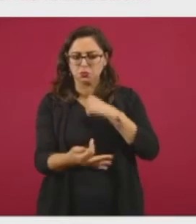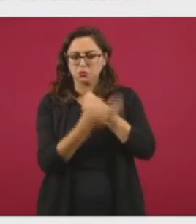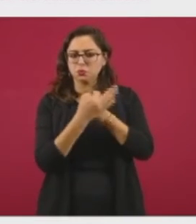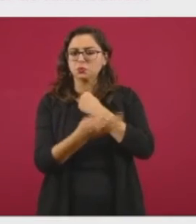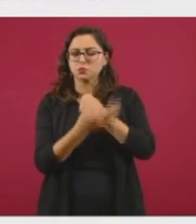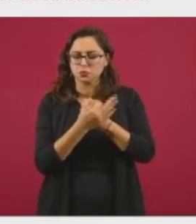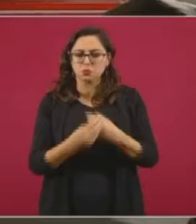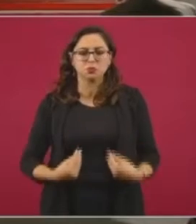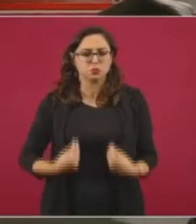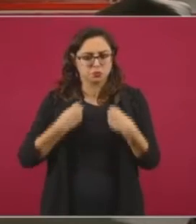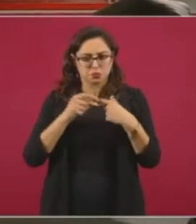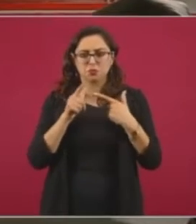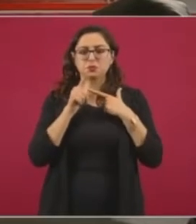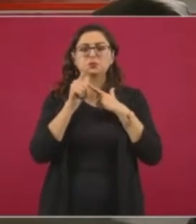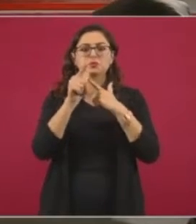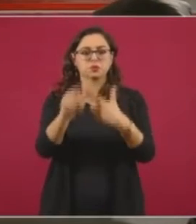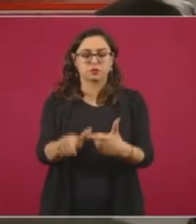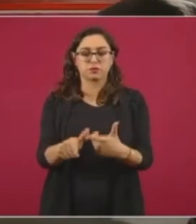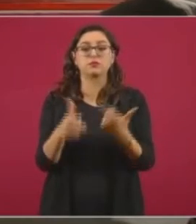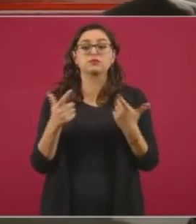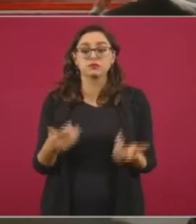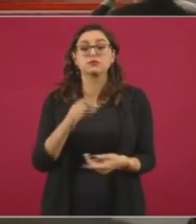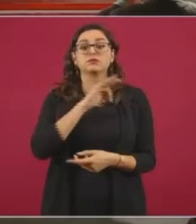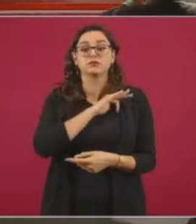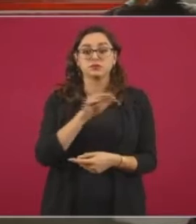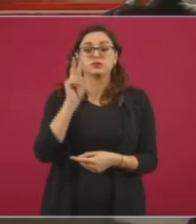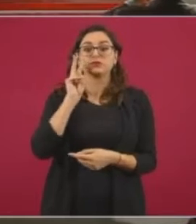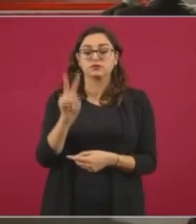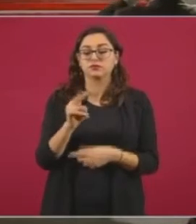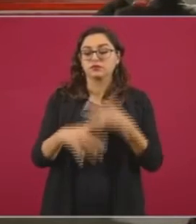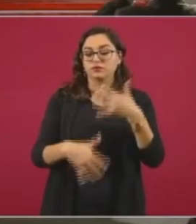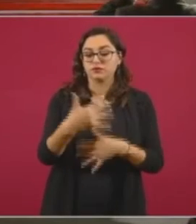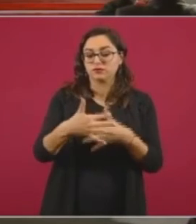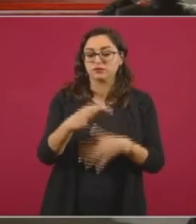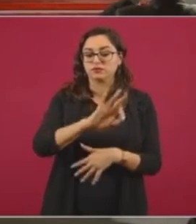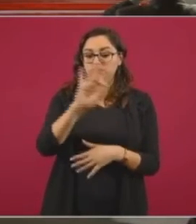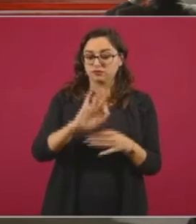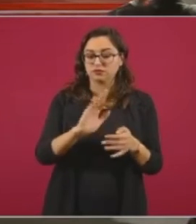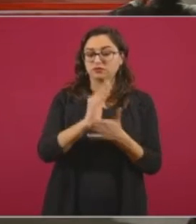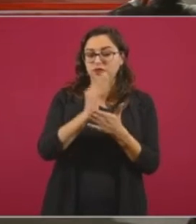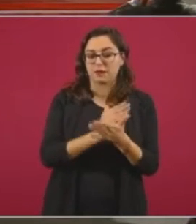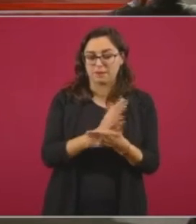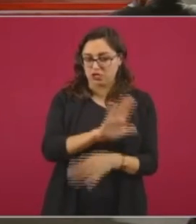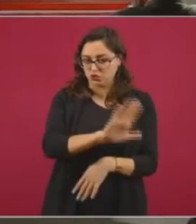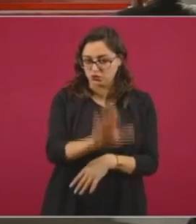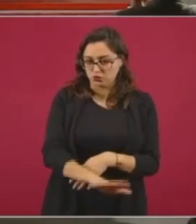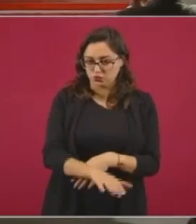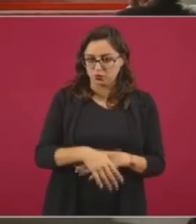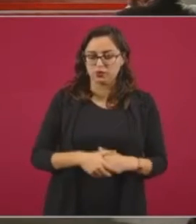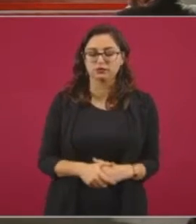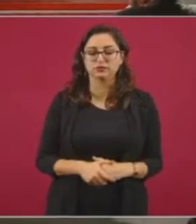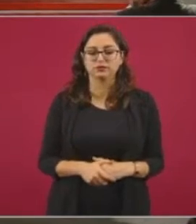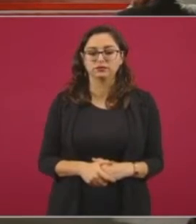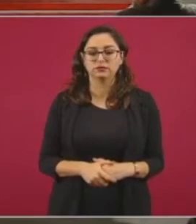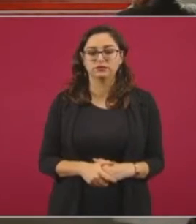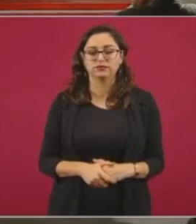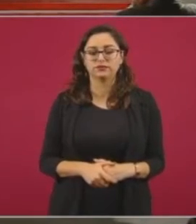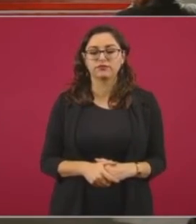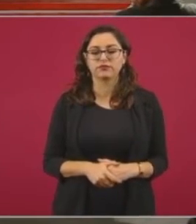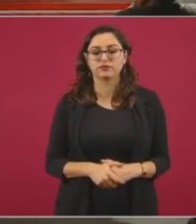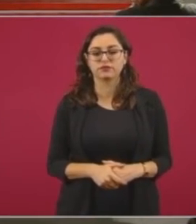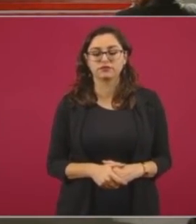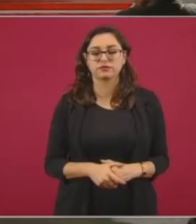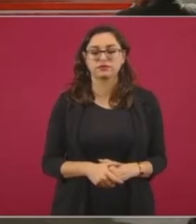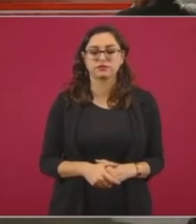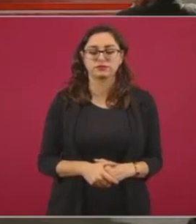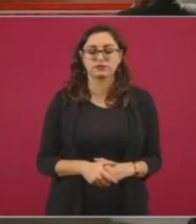antirretroviral, lo que se ve reflejado en una reducción del 15% de la mortalidad relacionada con el SIDA